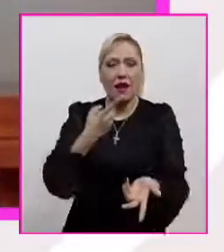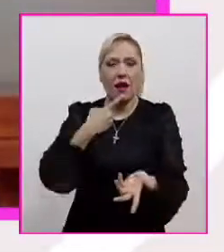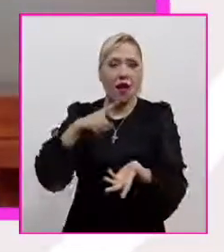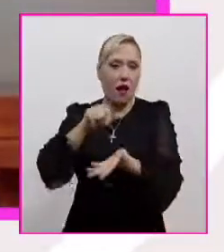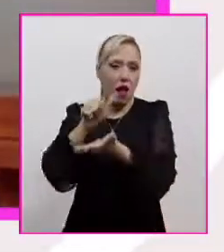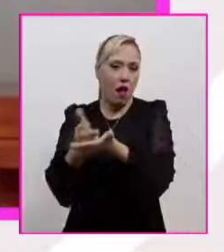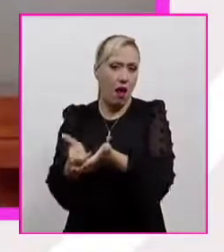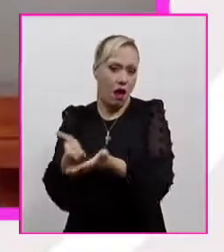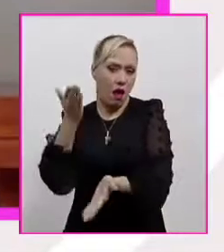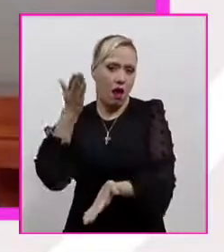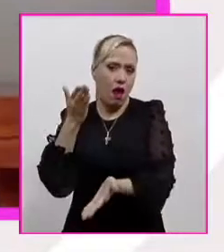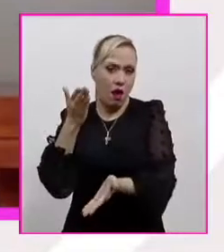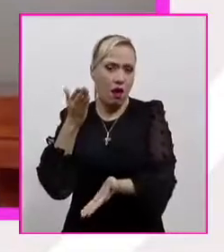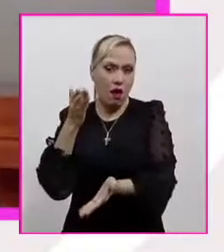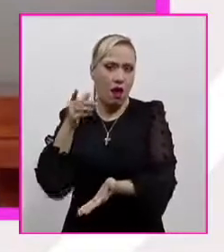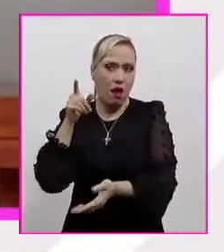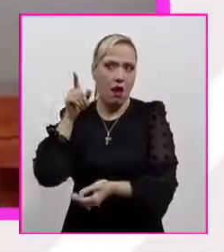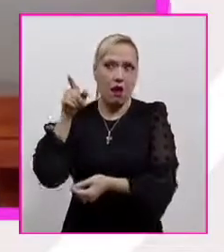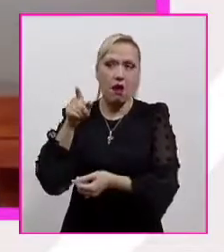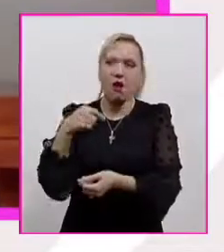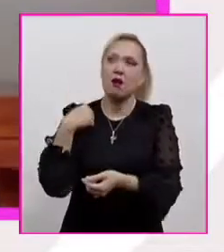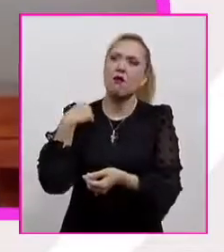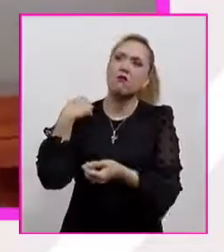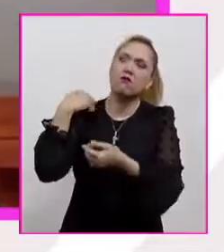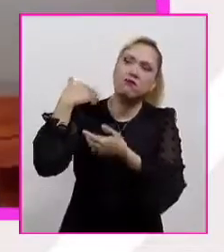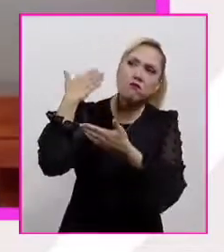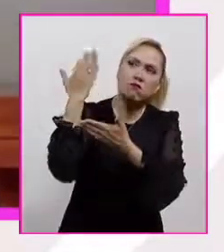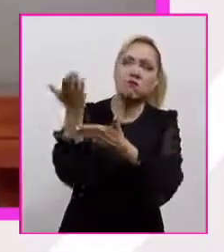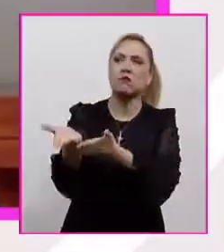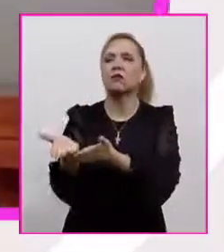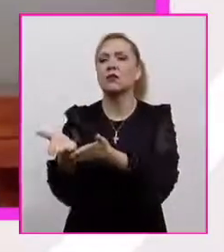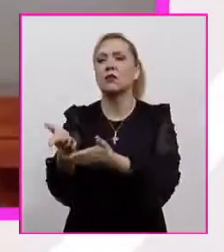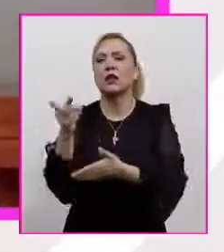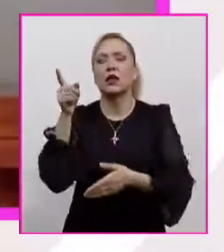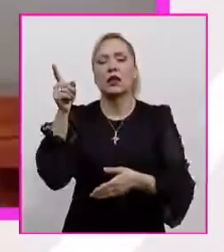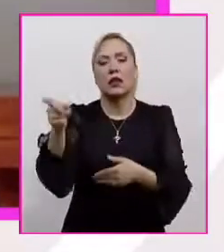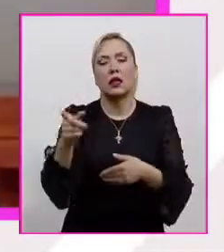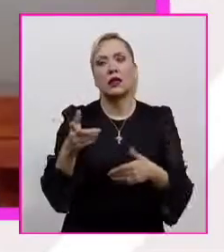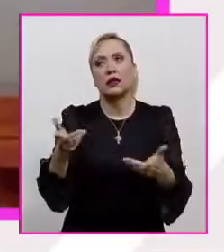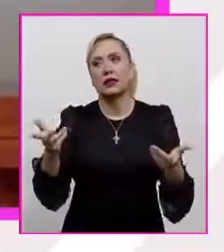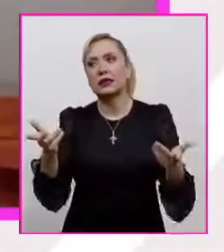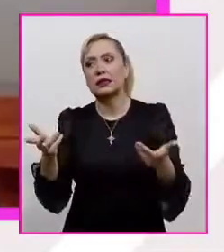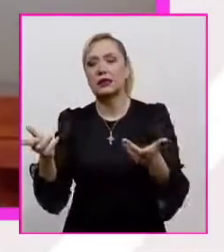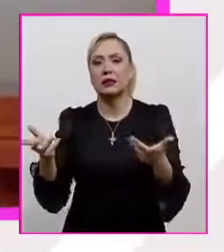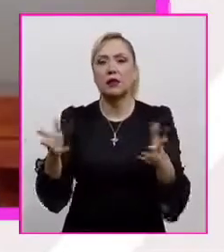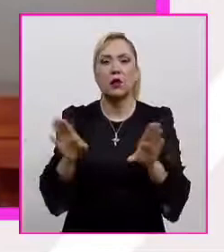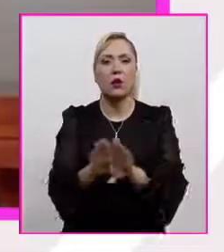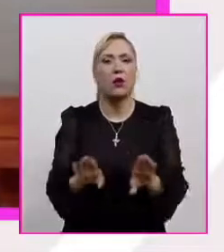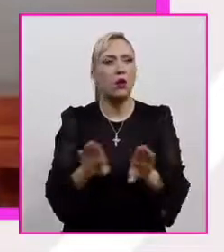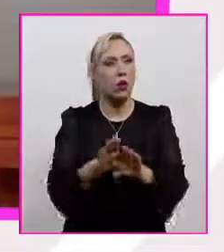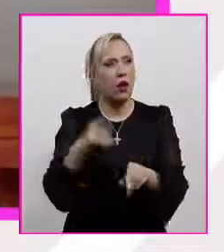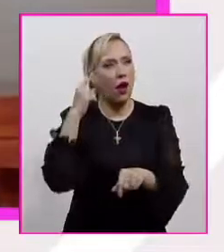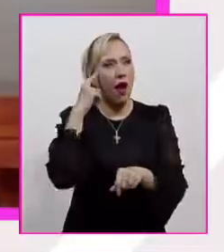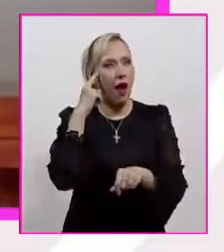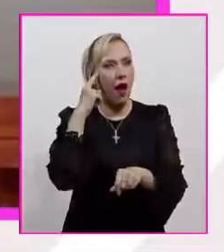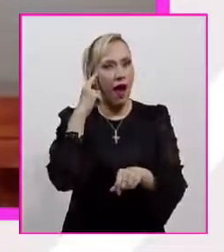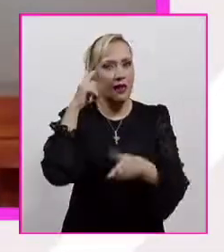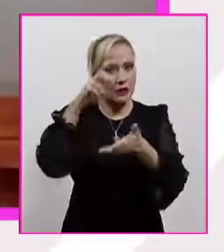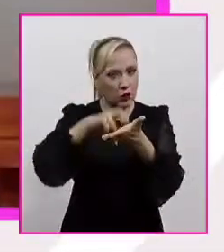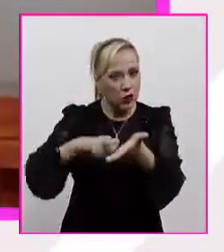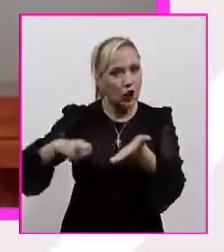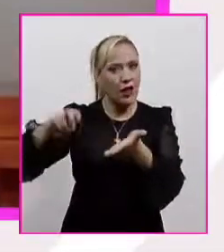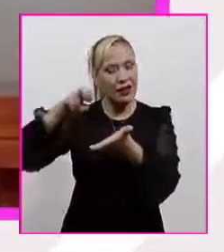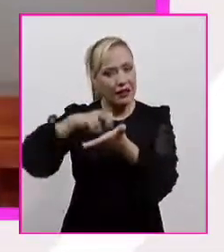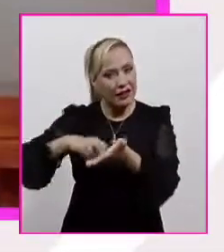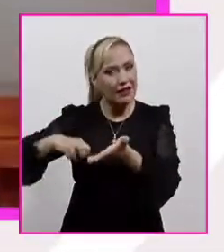tuvimos contra el propio comisionado de migración y en donde una de las acciones para ir como corrigiendo este